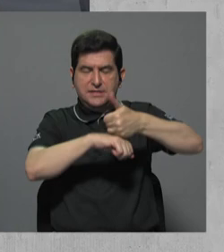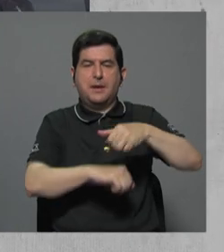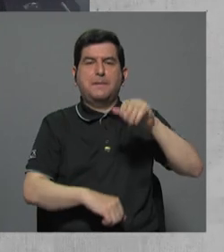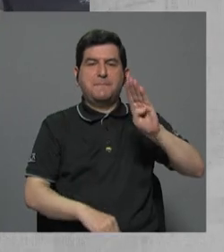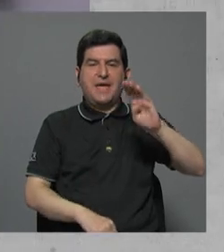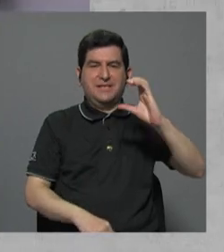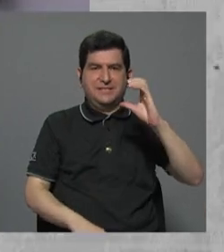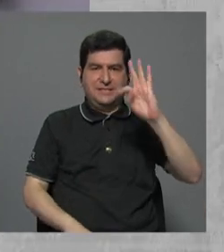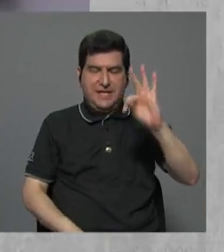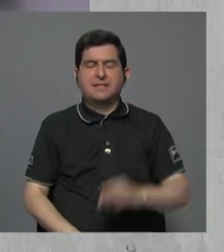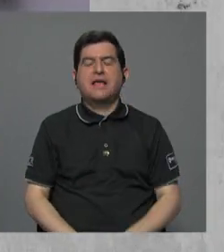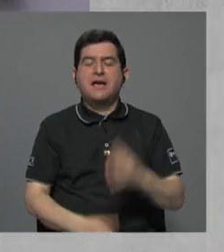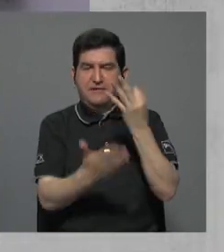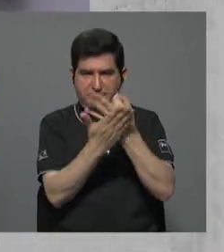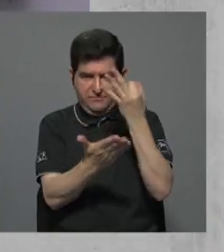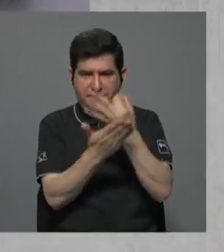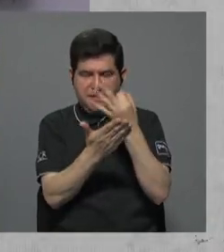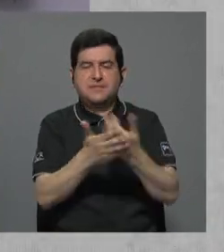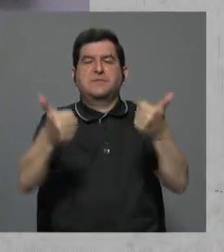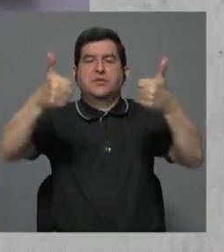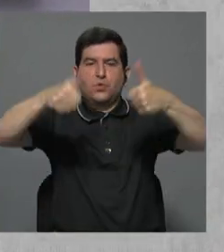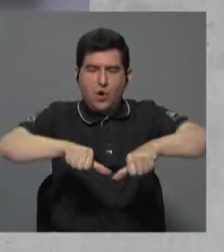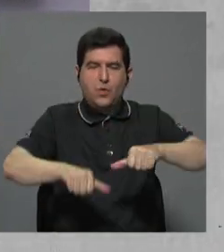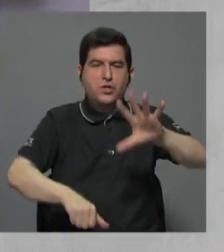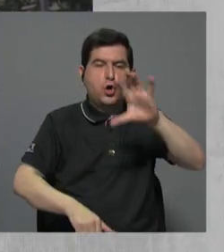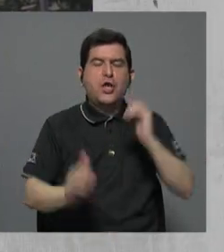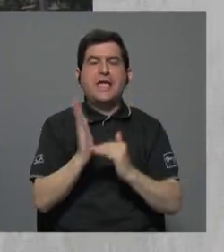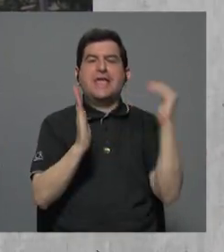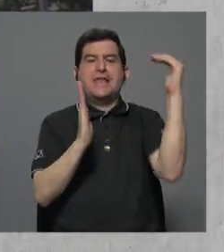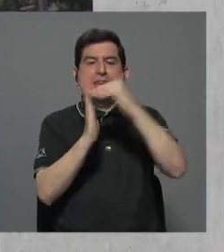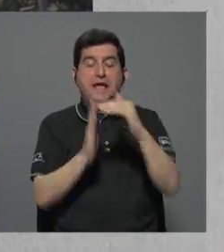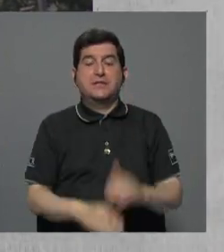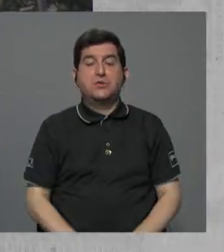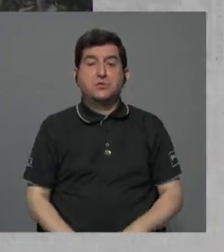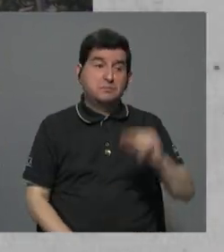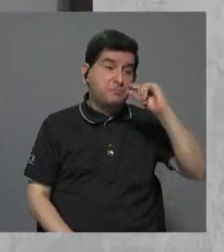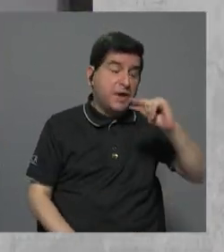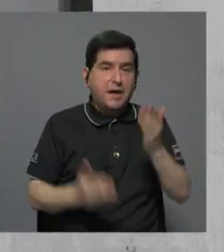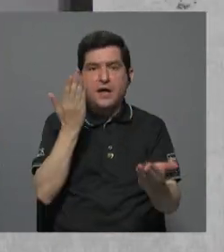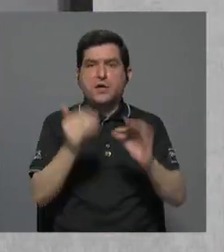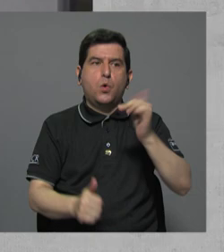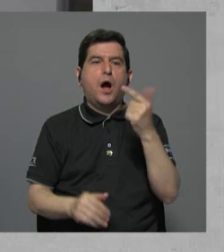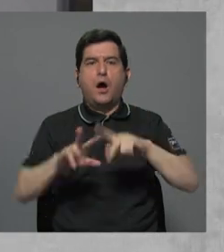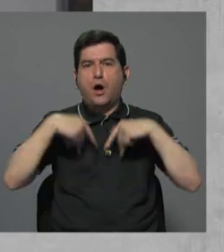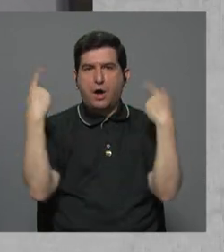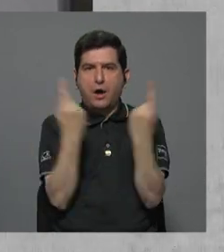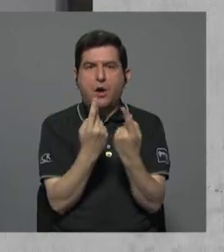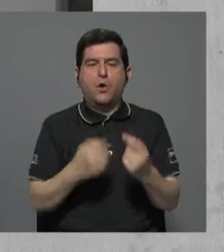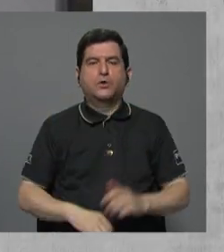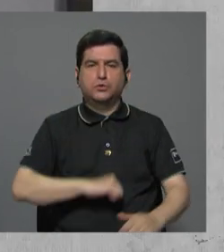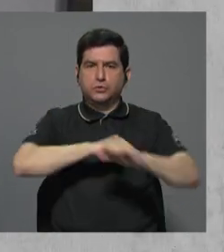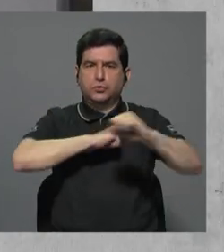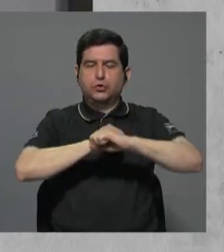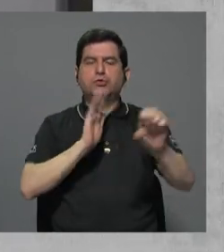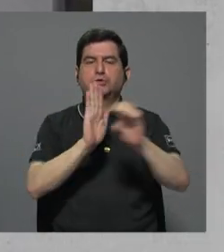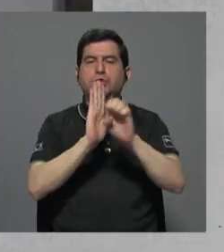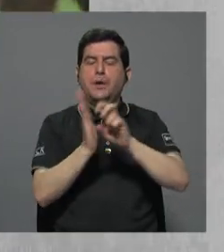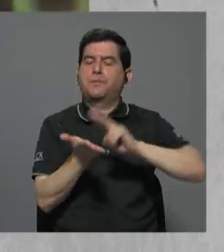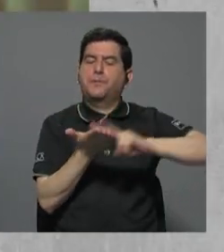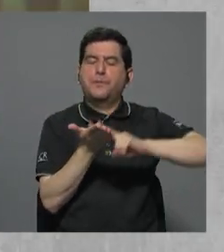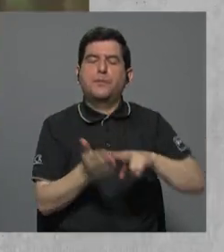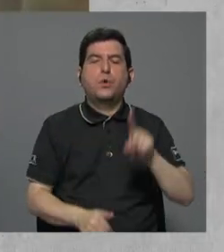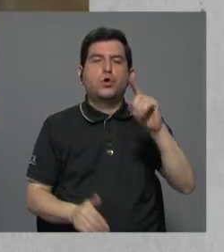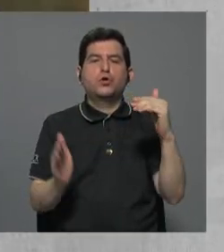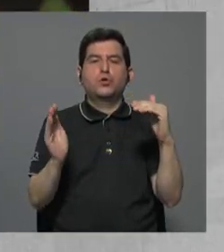vejete también puede financiar un acuerdo por 500 millones que es una suma modesta en comparación al campeón otros partidos para esta campaña por ejemplo liberación nacional con